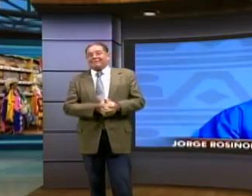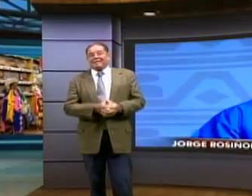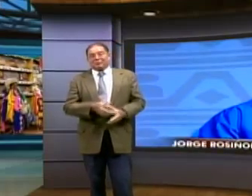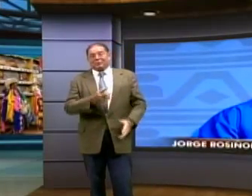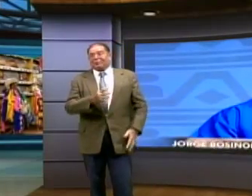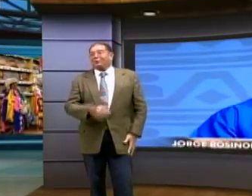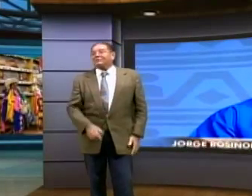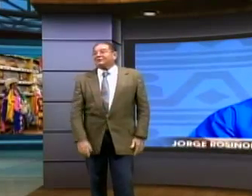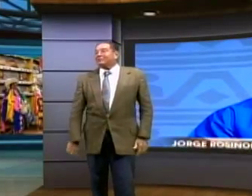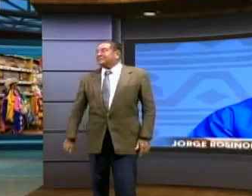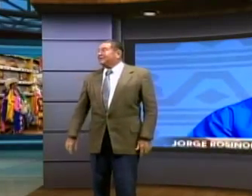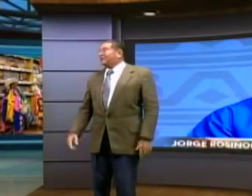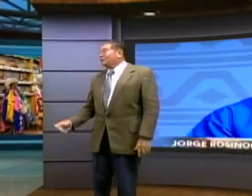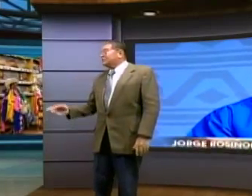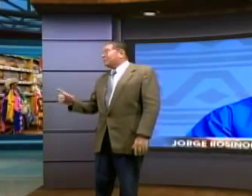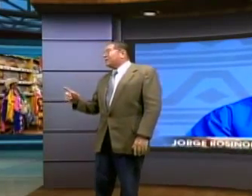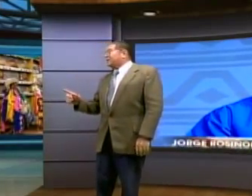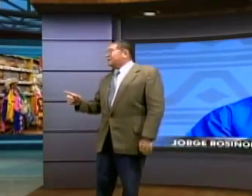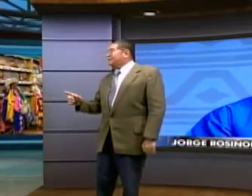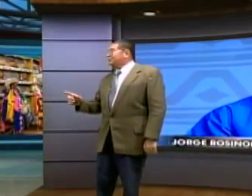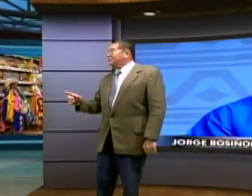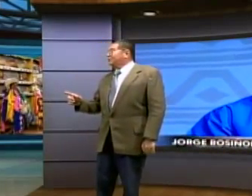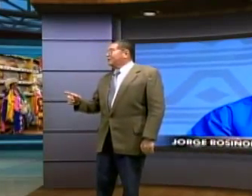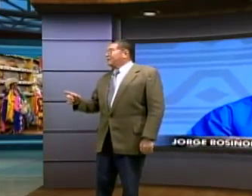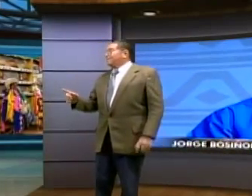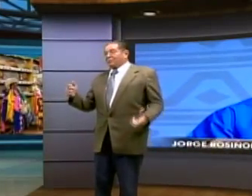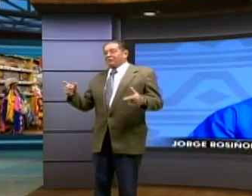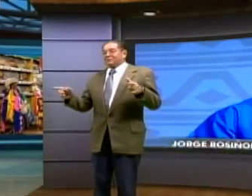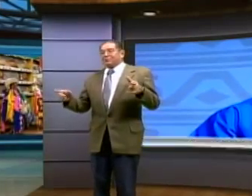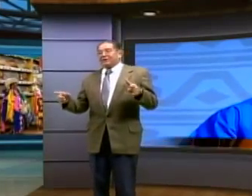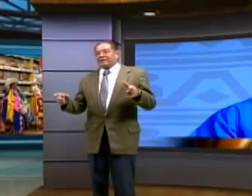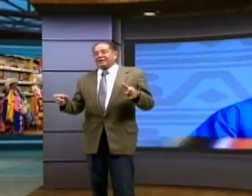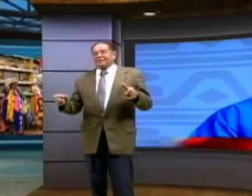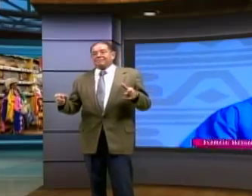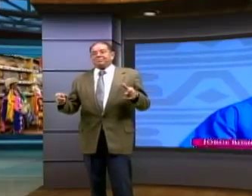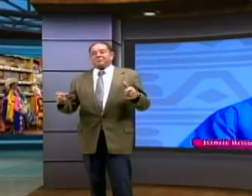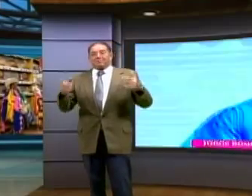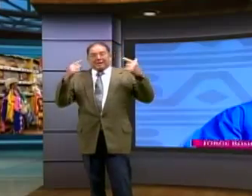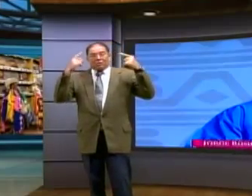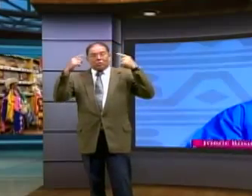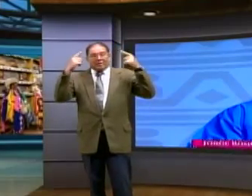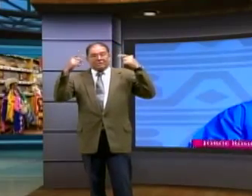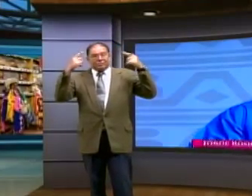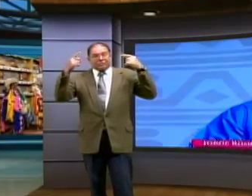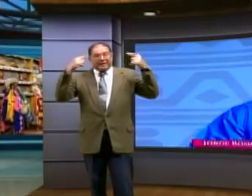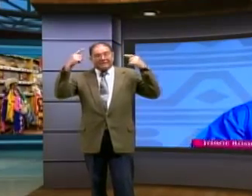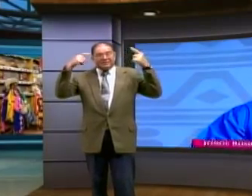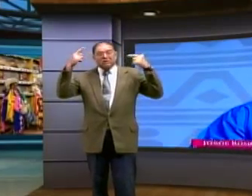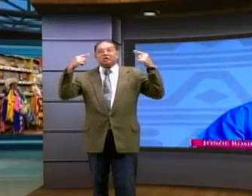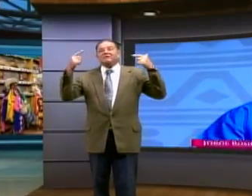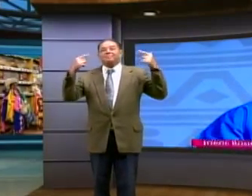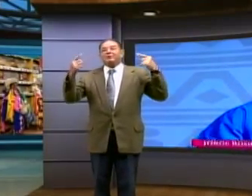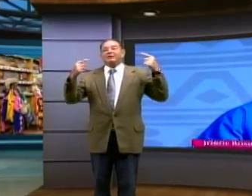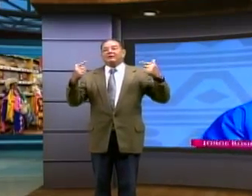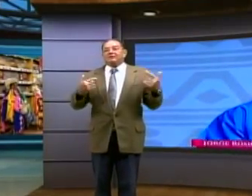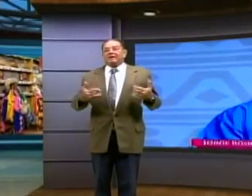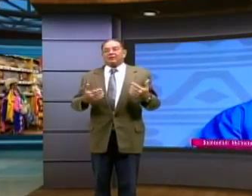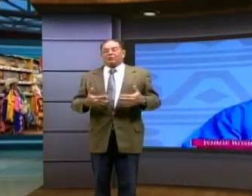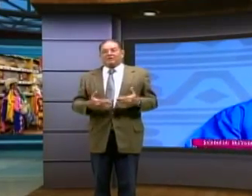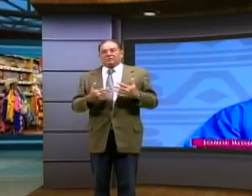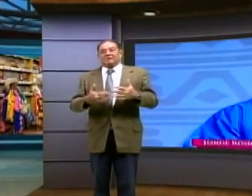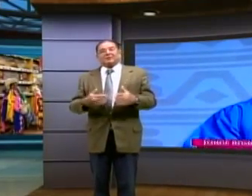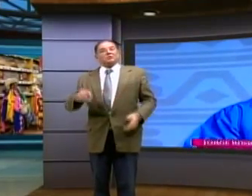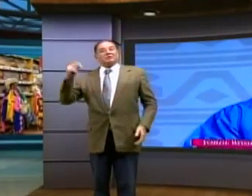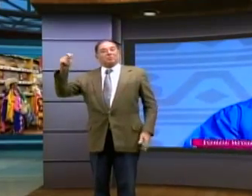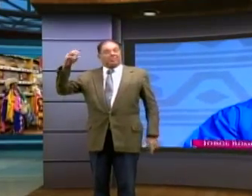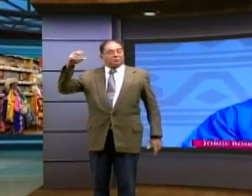aspiraciones para más, cuando lo veo yo vestido así, algunos se podrán reír, ¿no? Algunos se podrán reír, pero cuando traes ese chip de que